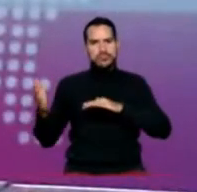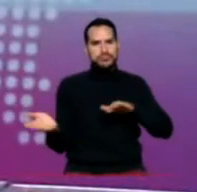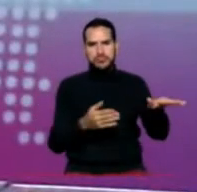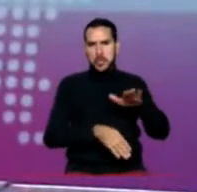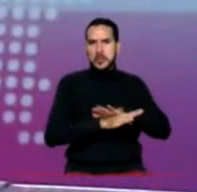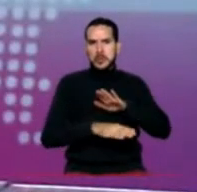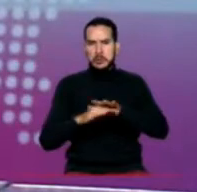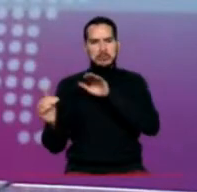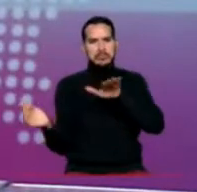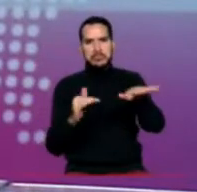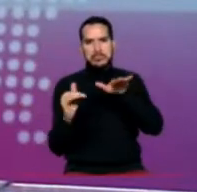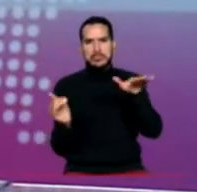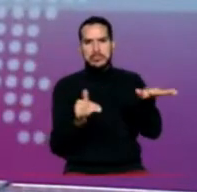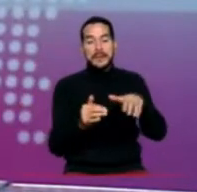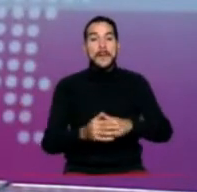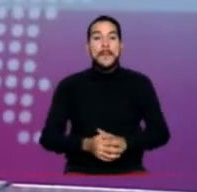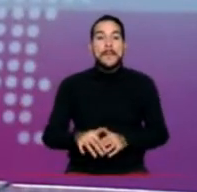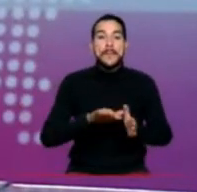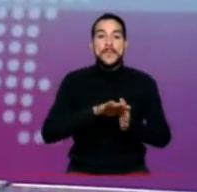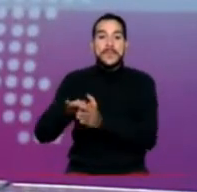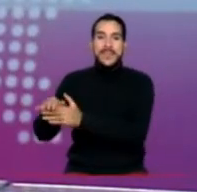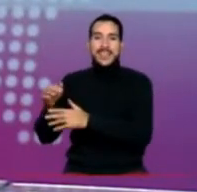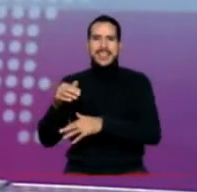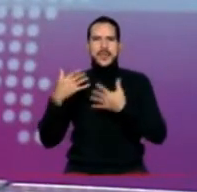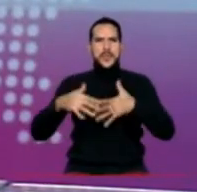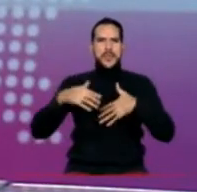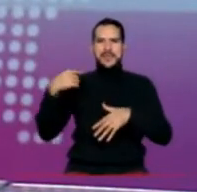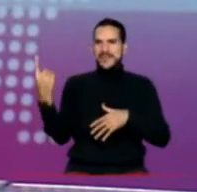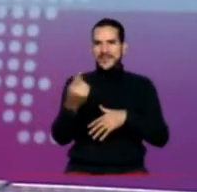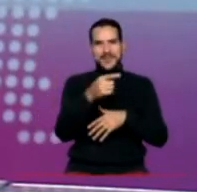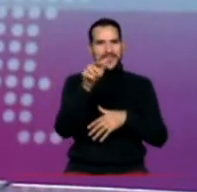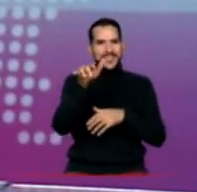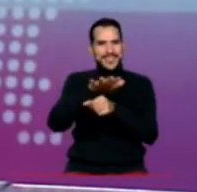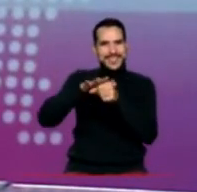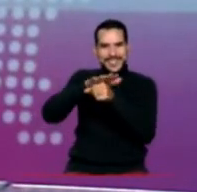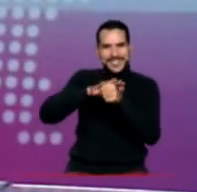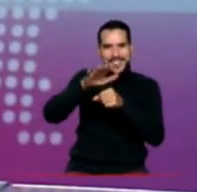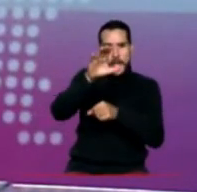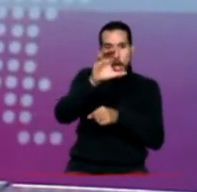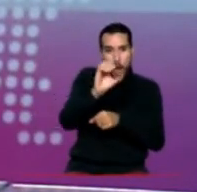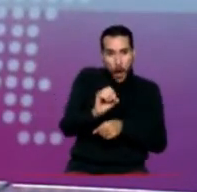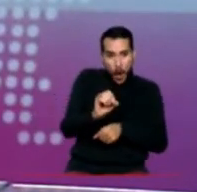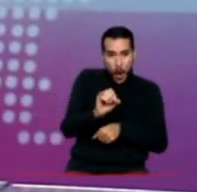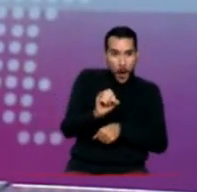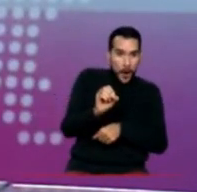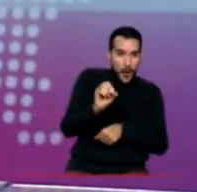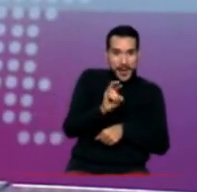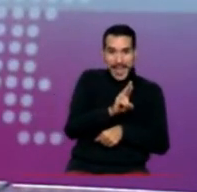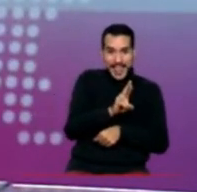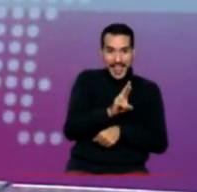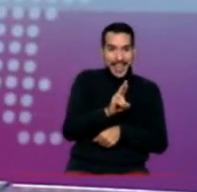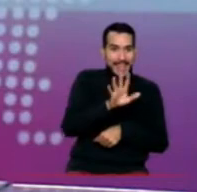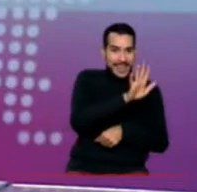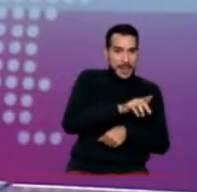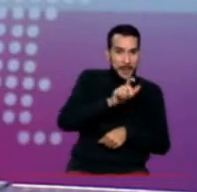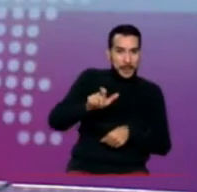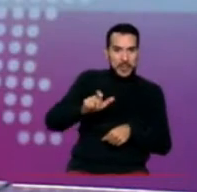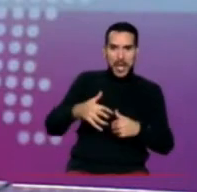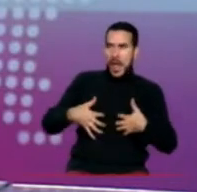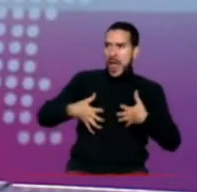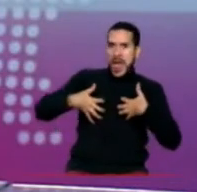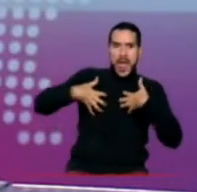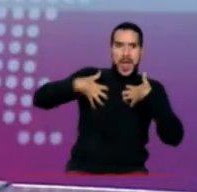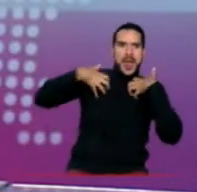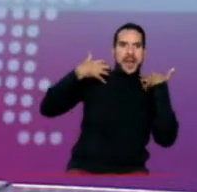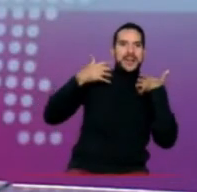Tremendo susto se llevaron comerciantes y transeúntes de un barrio en el oriente de Cali cuando una camioneta se estrelló contra un local